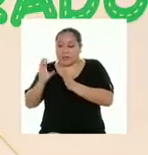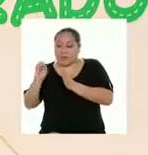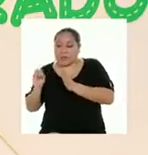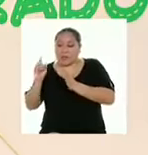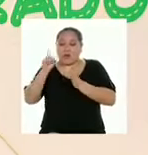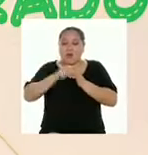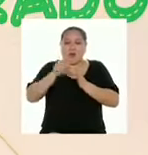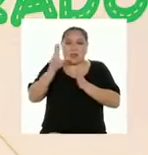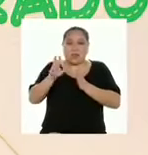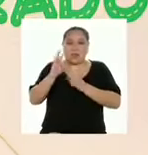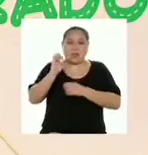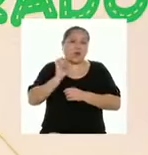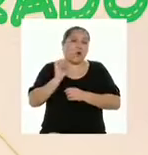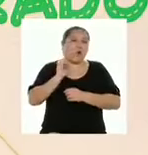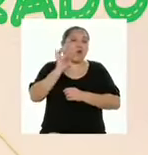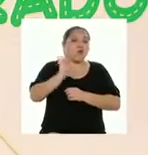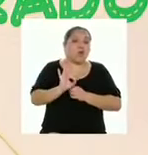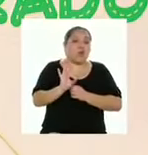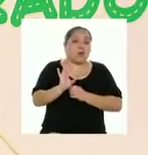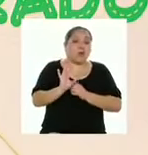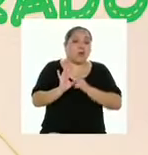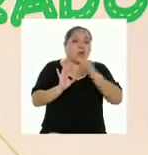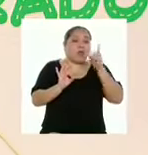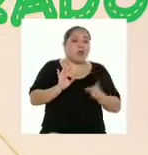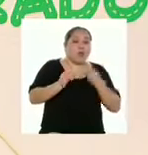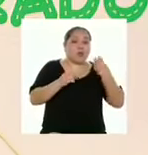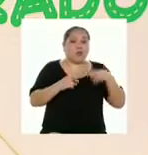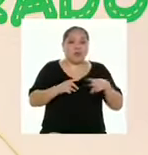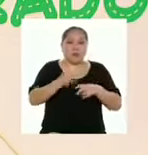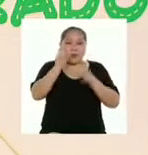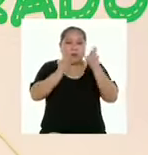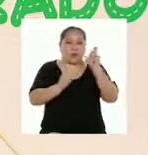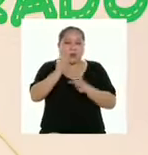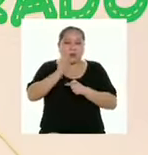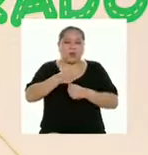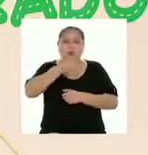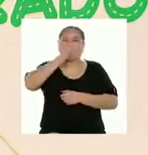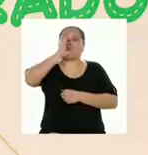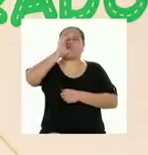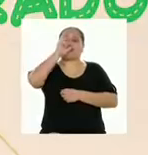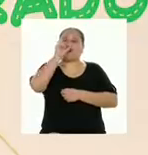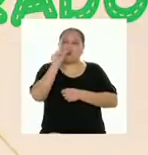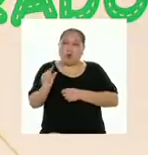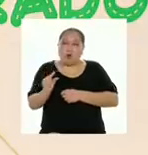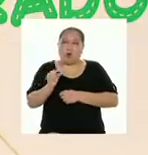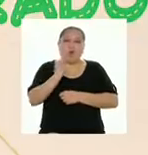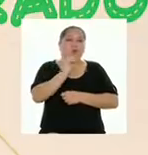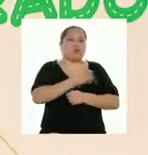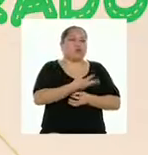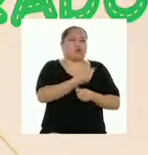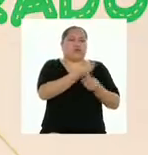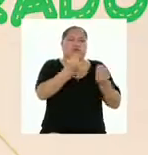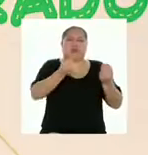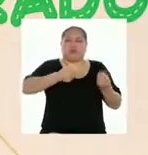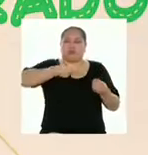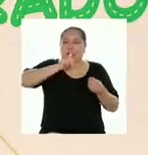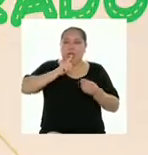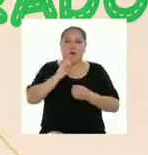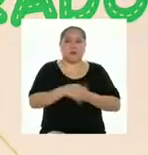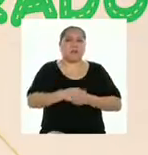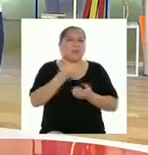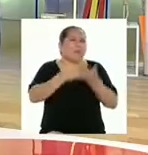y 12, piensen que es gente que está bebiendo muy poca agua o demasiada agua. ¿Qué podemos hacer al